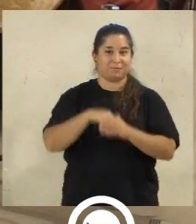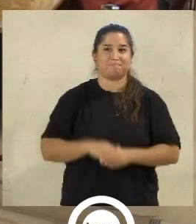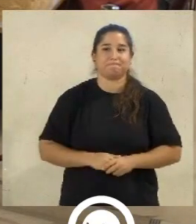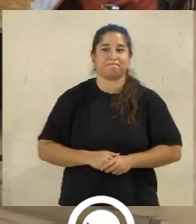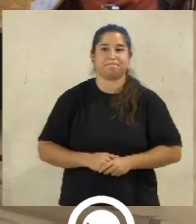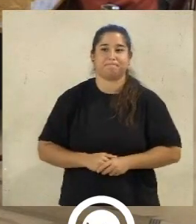Gracias.